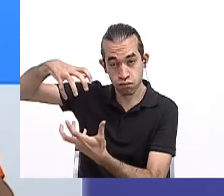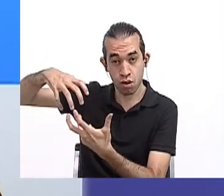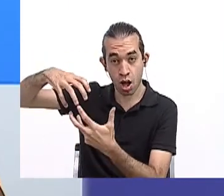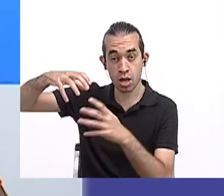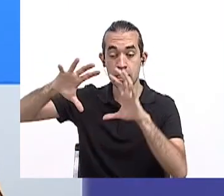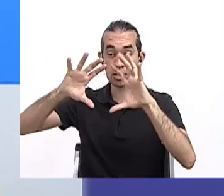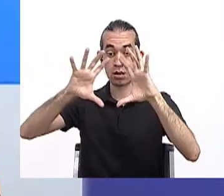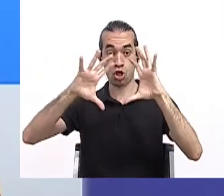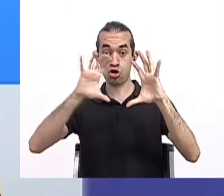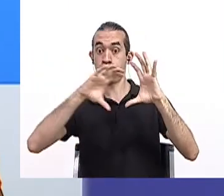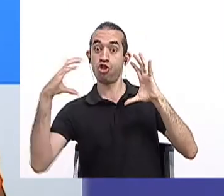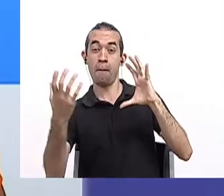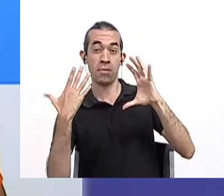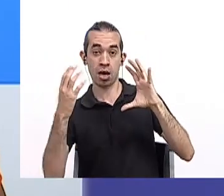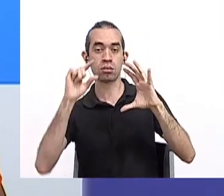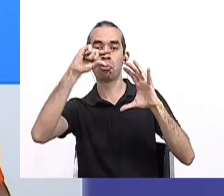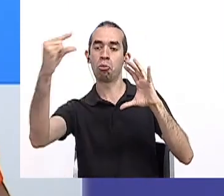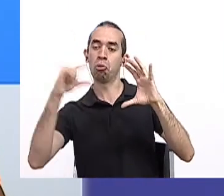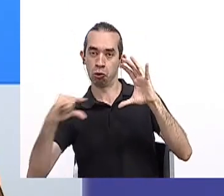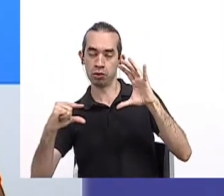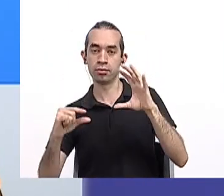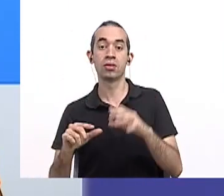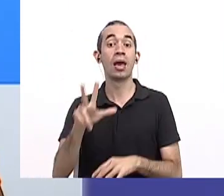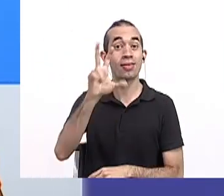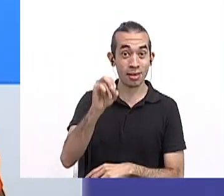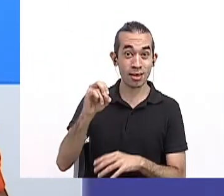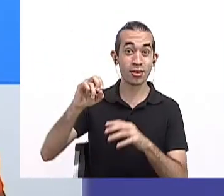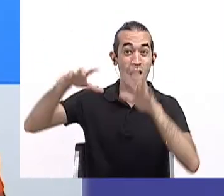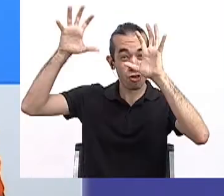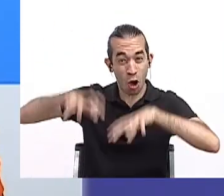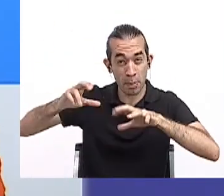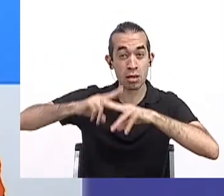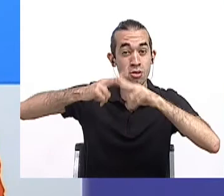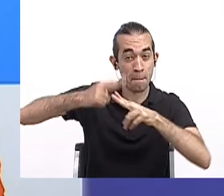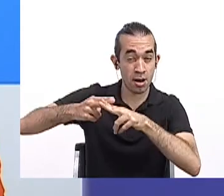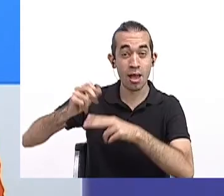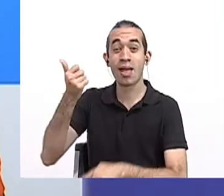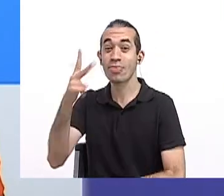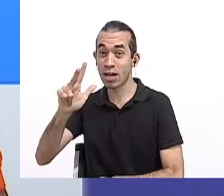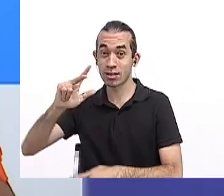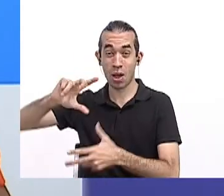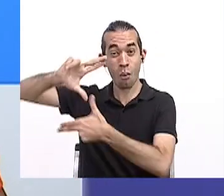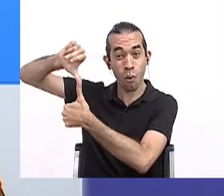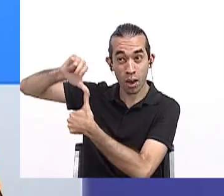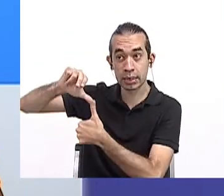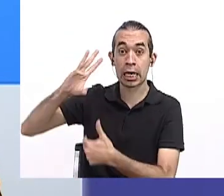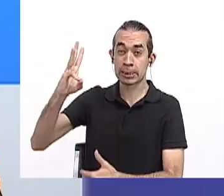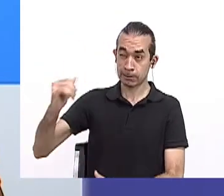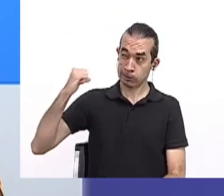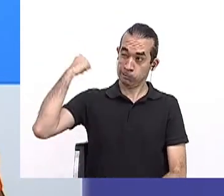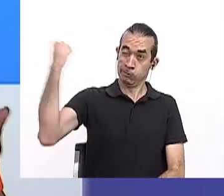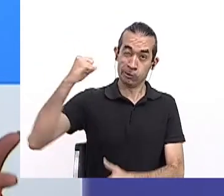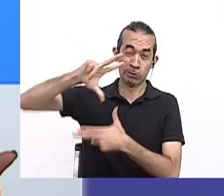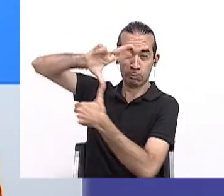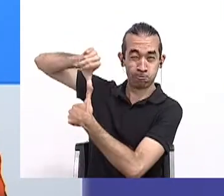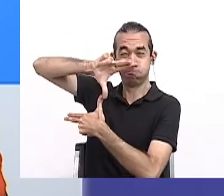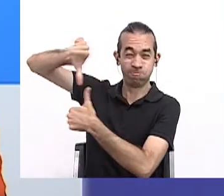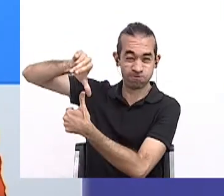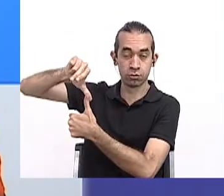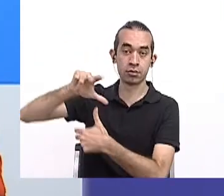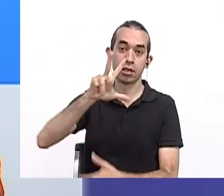30 tormentas con nombre 13 huracanes y 6 huracanes mayores con 30 tormentas tropicales